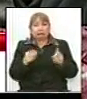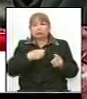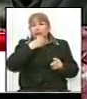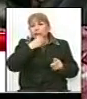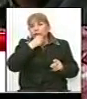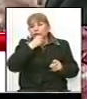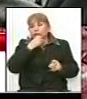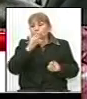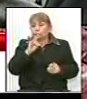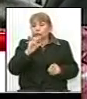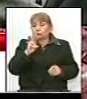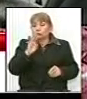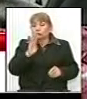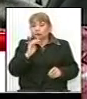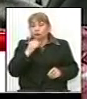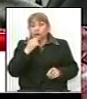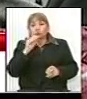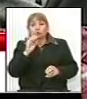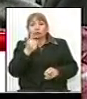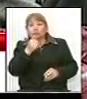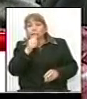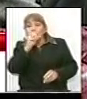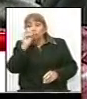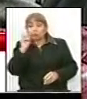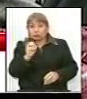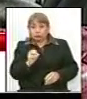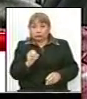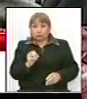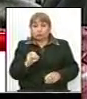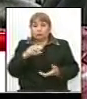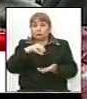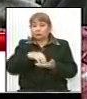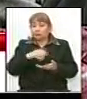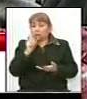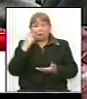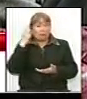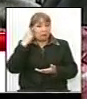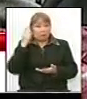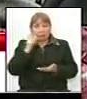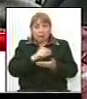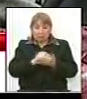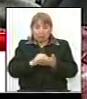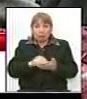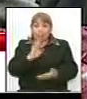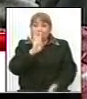mayor urbano y rural. El 10% del adulto mayor en la ciudad no sabe leer, mientras que el